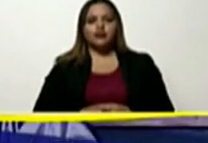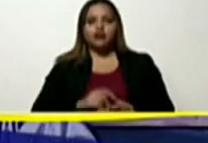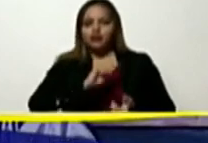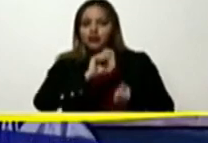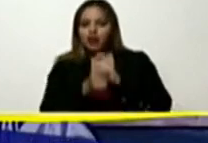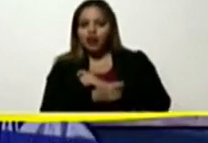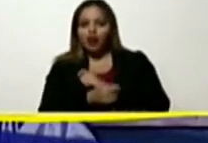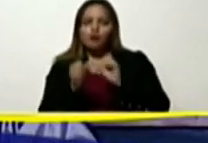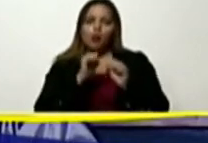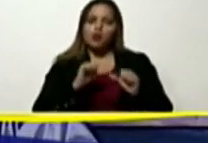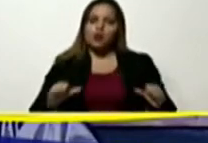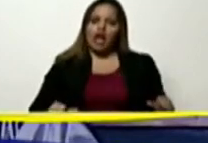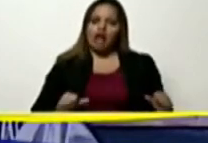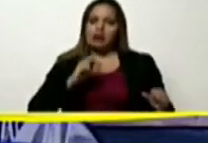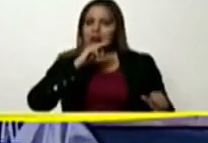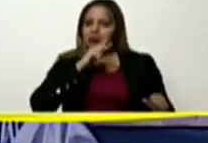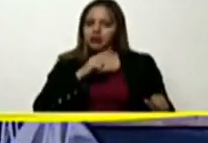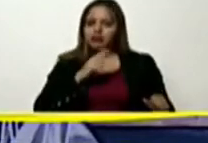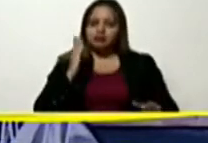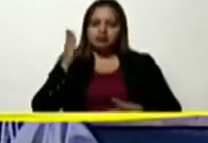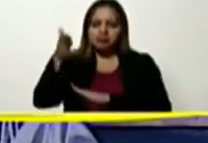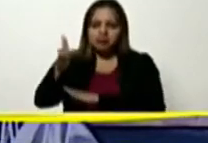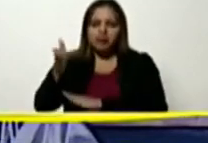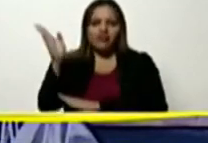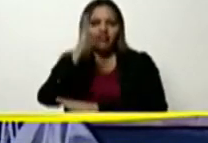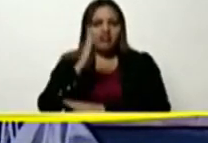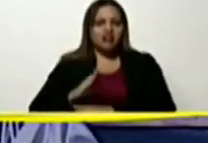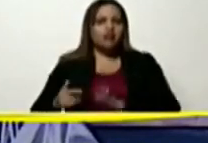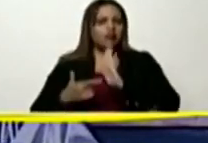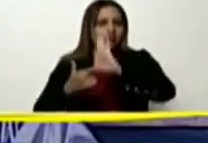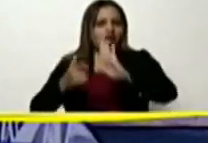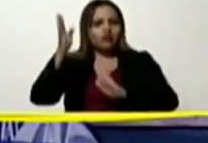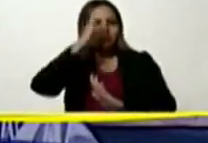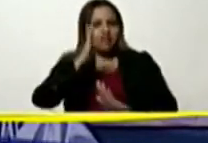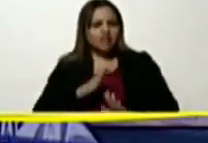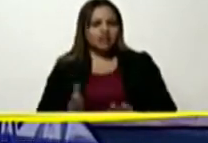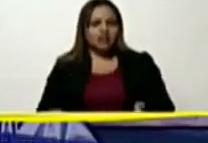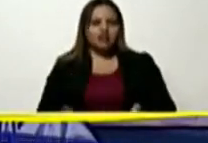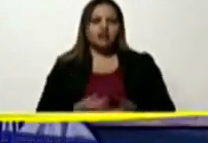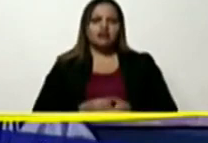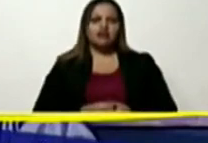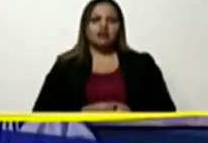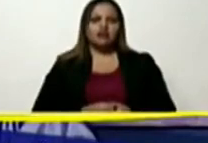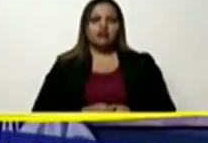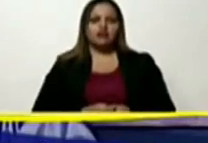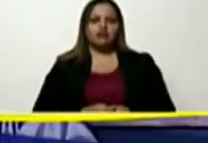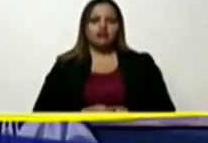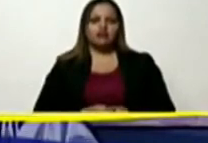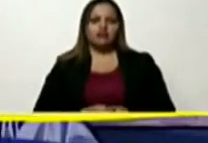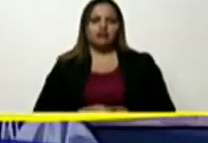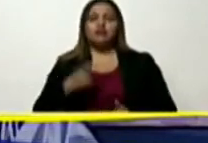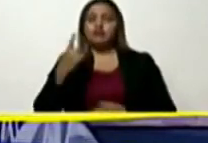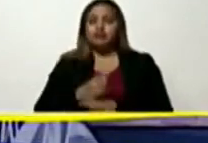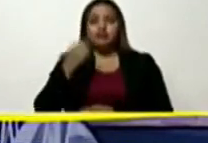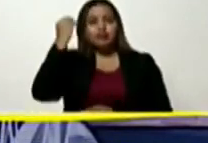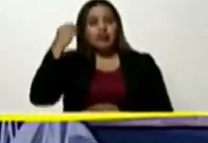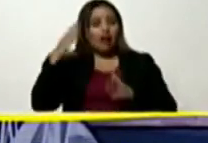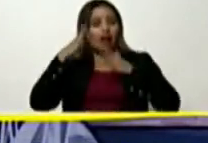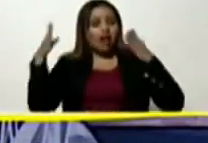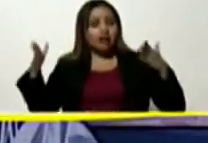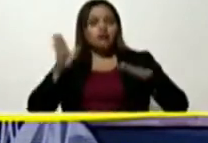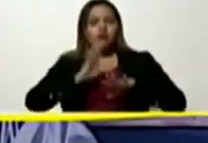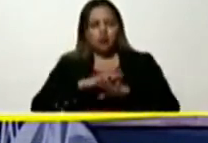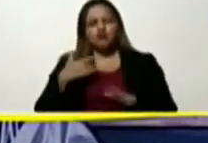Traducirlo al portugués, que llegue a Brasil, presentarlo en Brasil. ¿Qué pensar en grande? Porque de verdad, yo lo